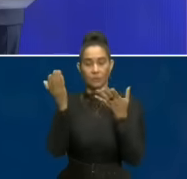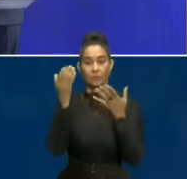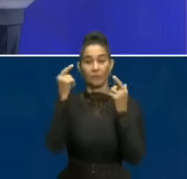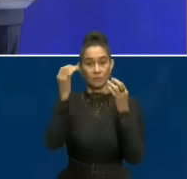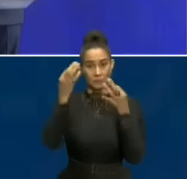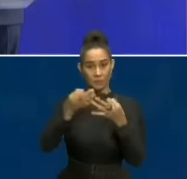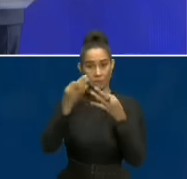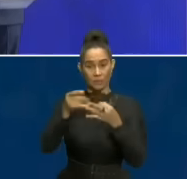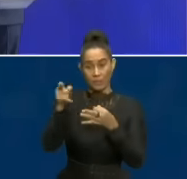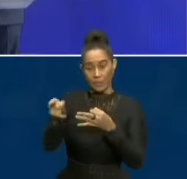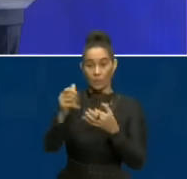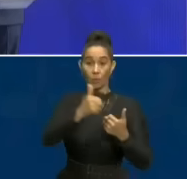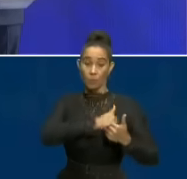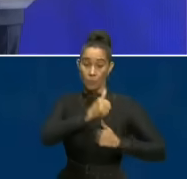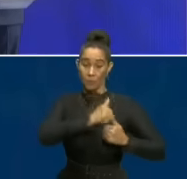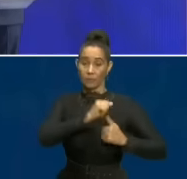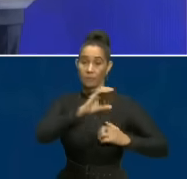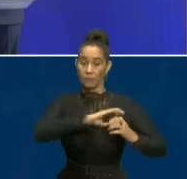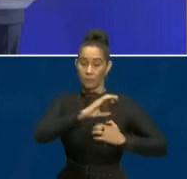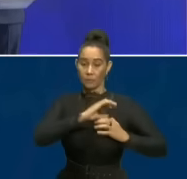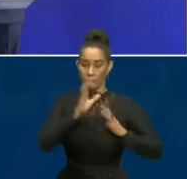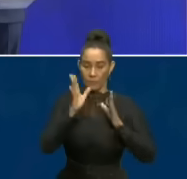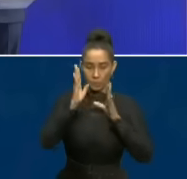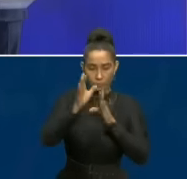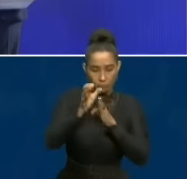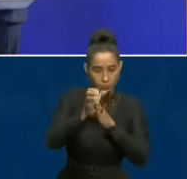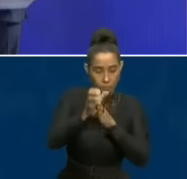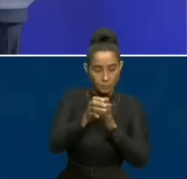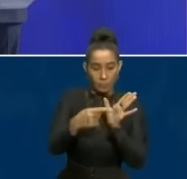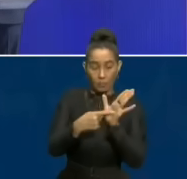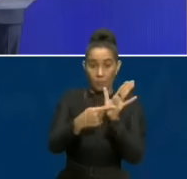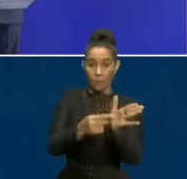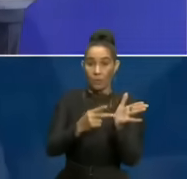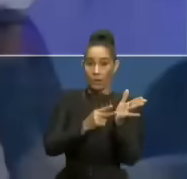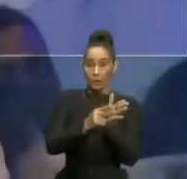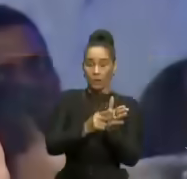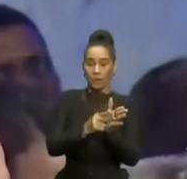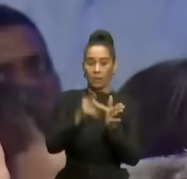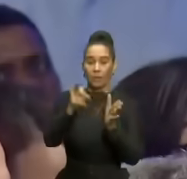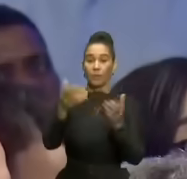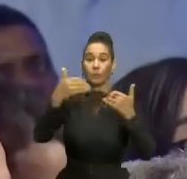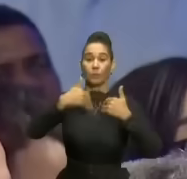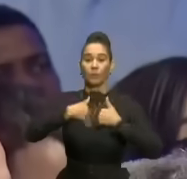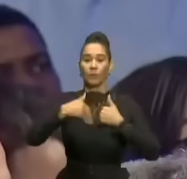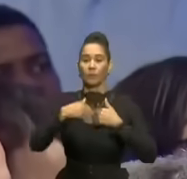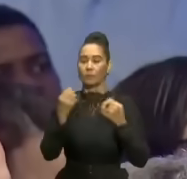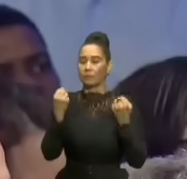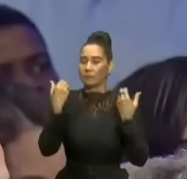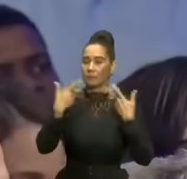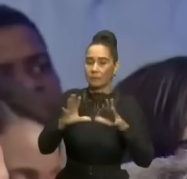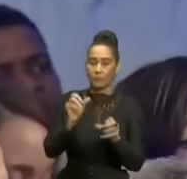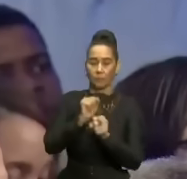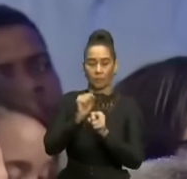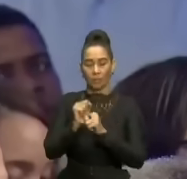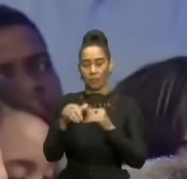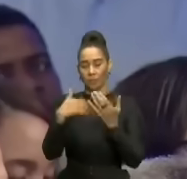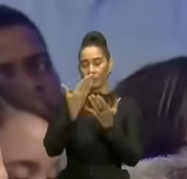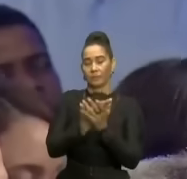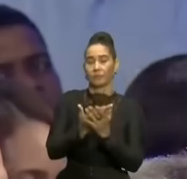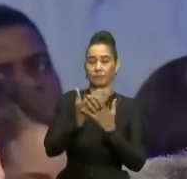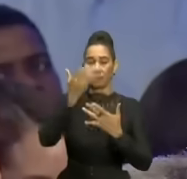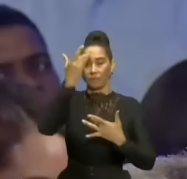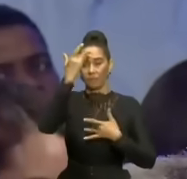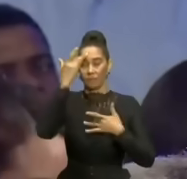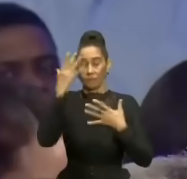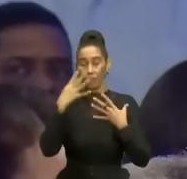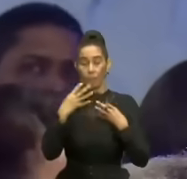será, que esos guardias y policías que vamos a mostrar la realidad, ¿qué tuvieron que hacer? Desmayado,